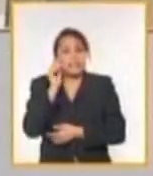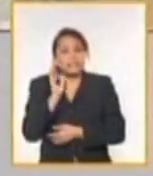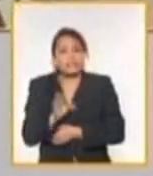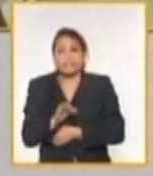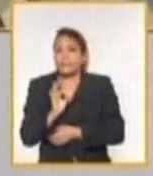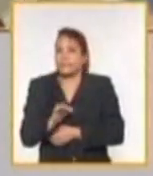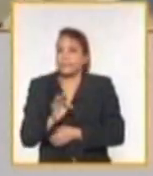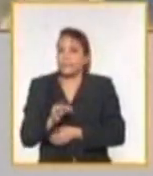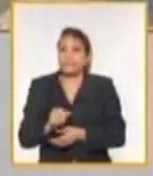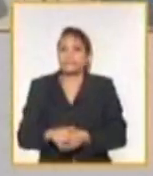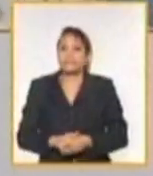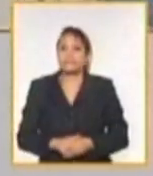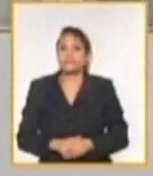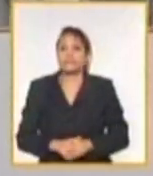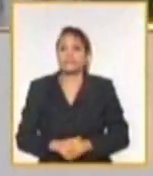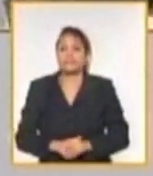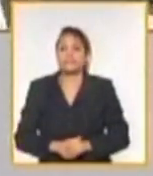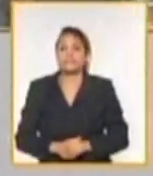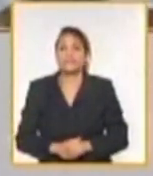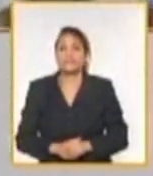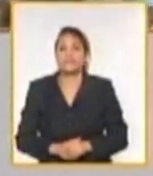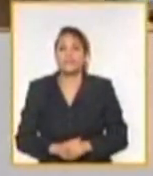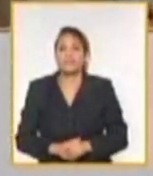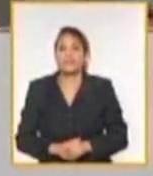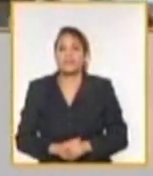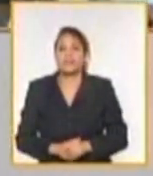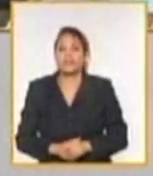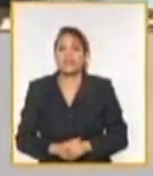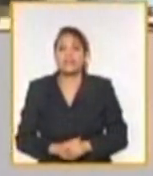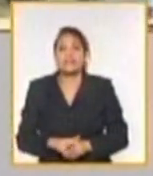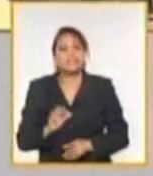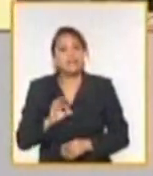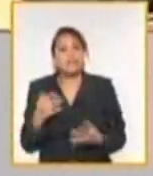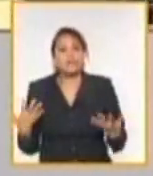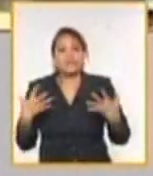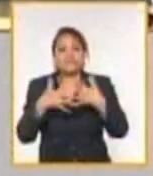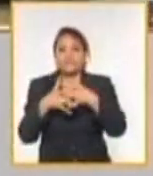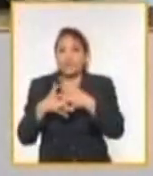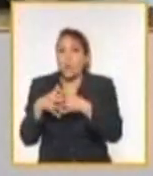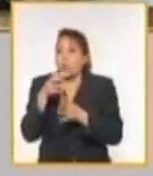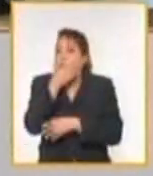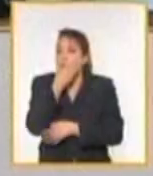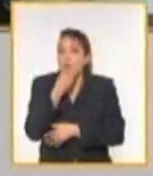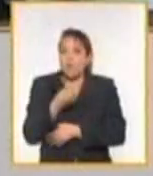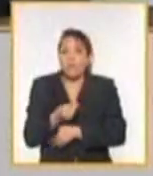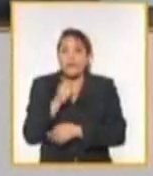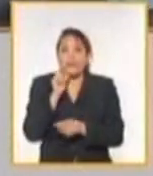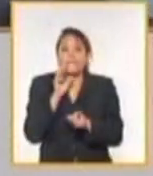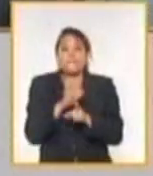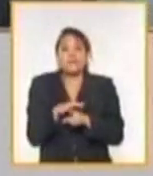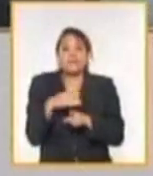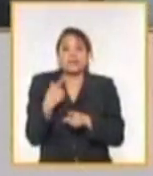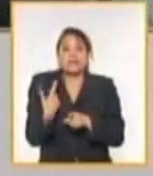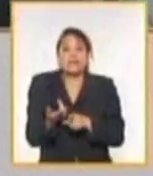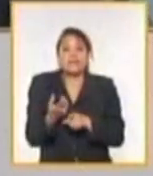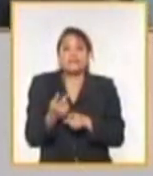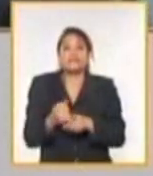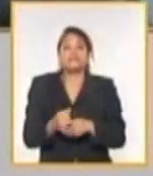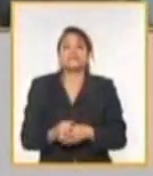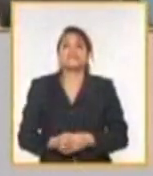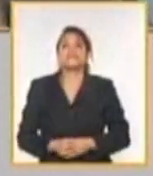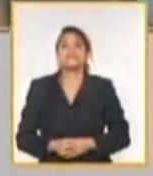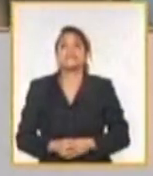ese sentido, su conexión con los jóvenes parte precisamente de la necesidad que él tiene